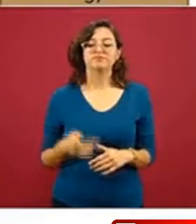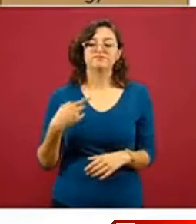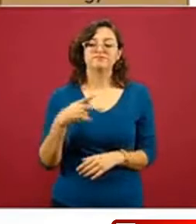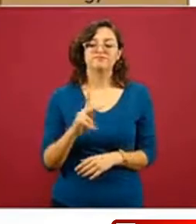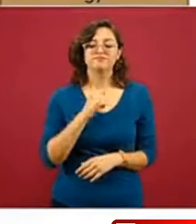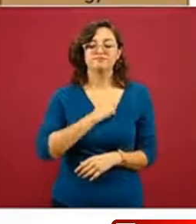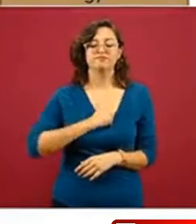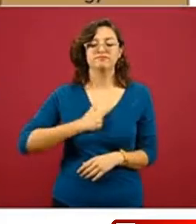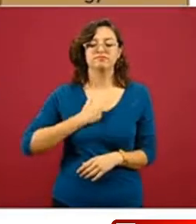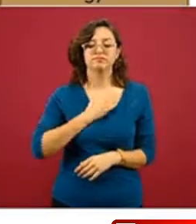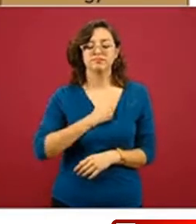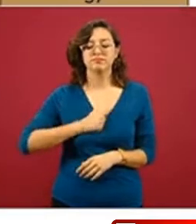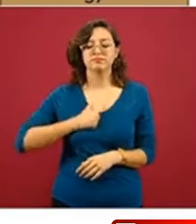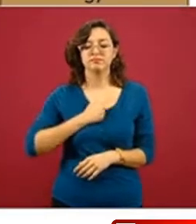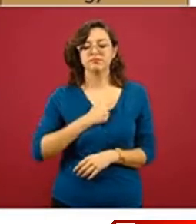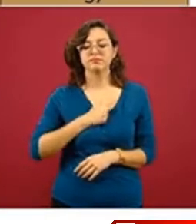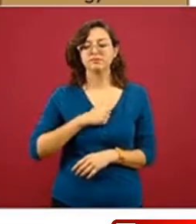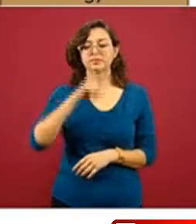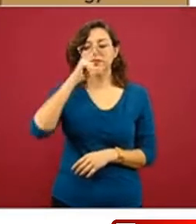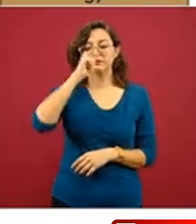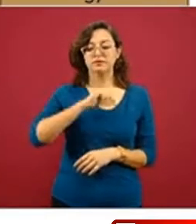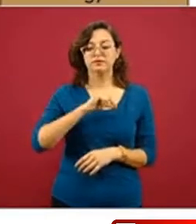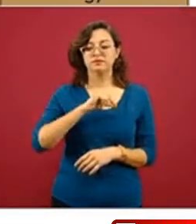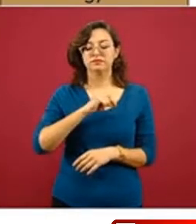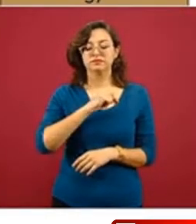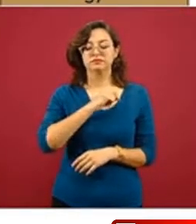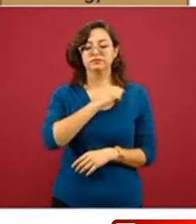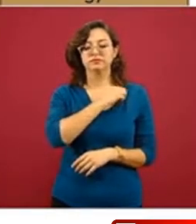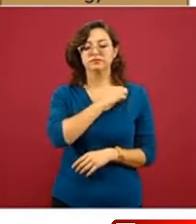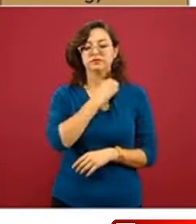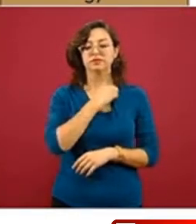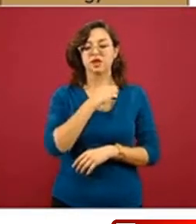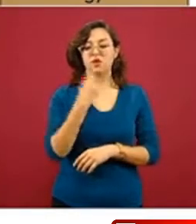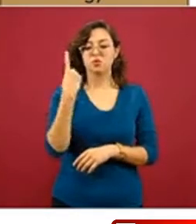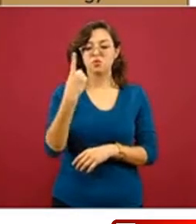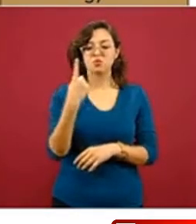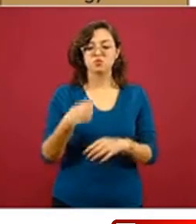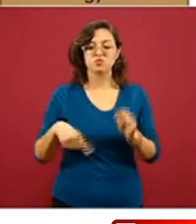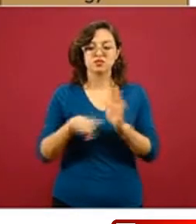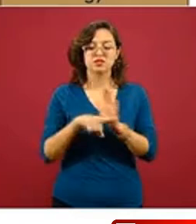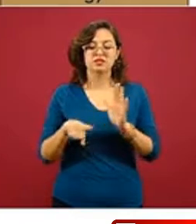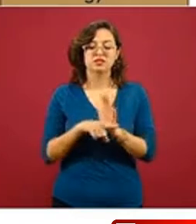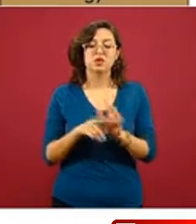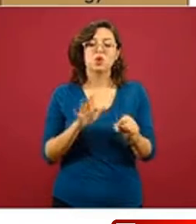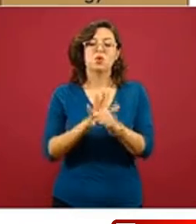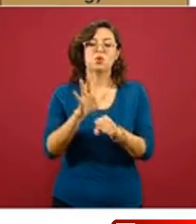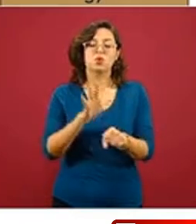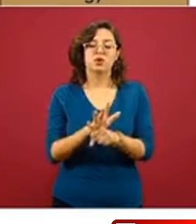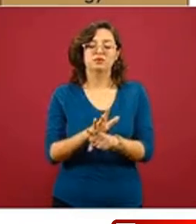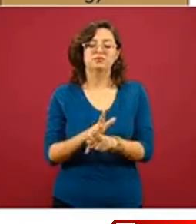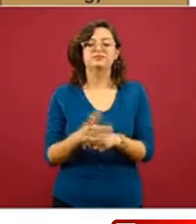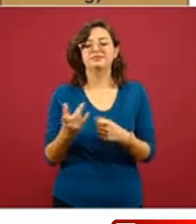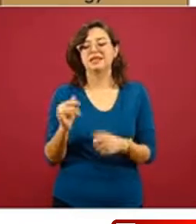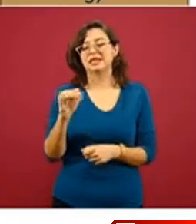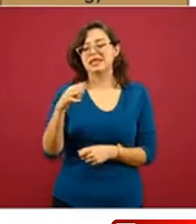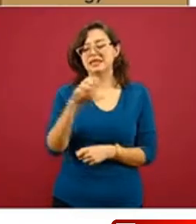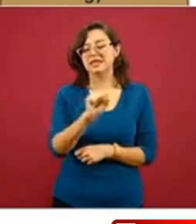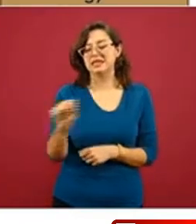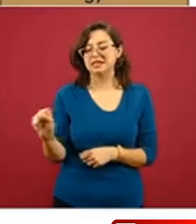desafortunadamente tenemos que reportar como negativo es una unidad de IMSS Bienestar. De